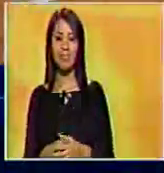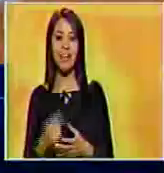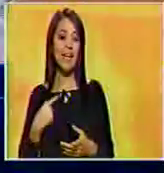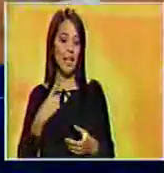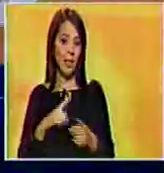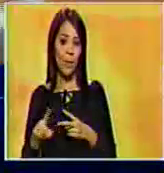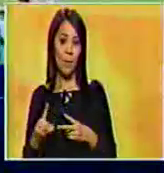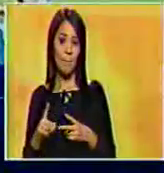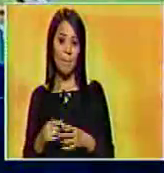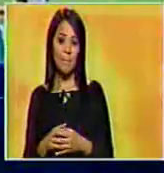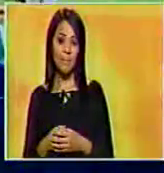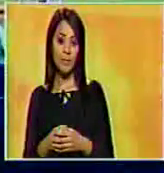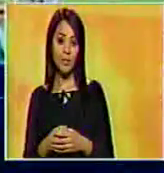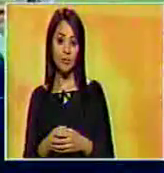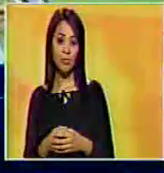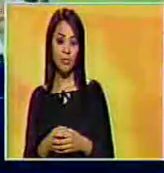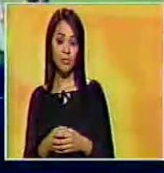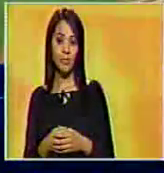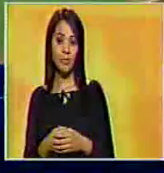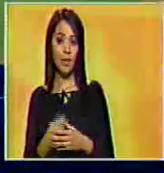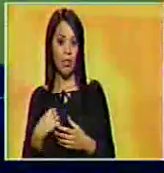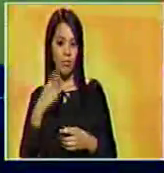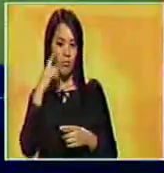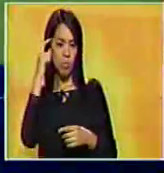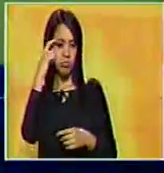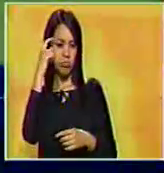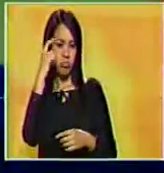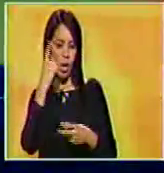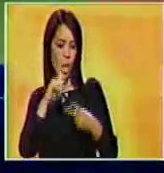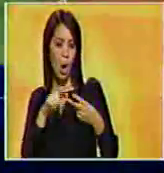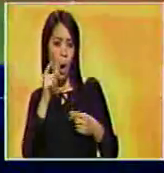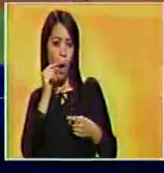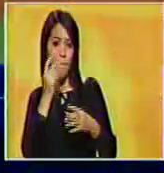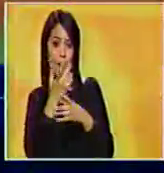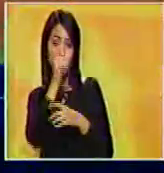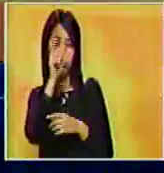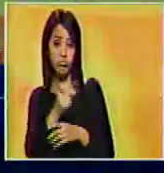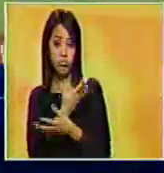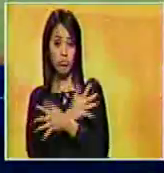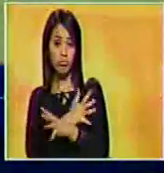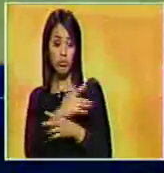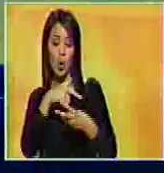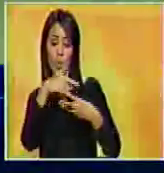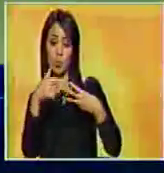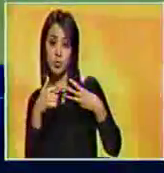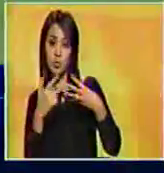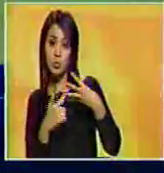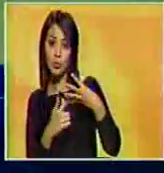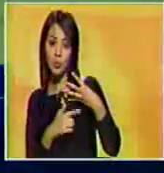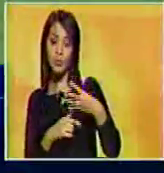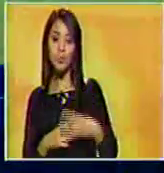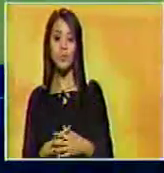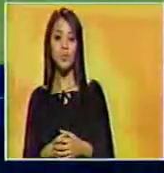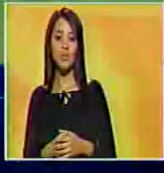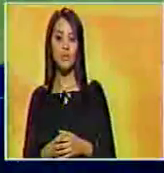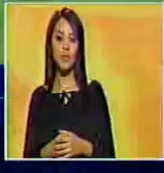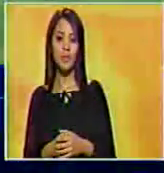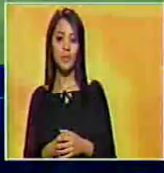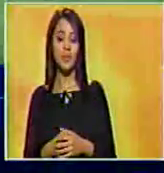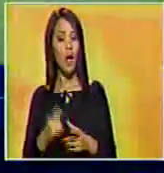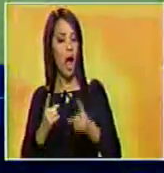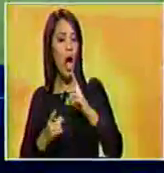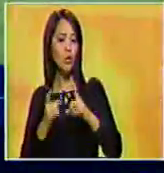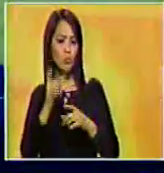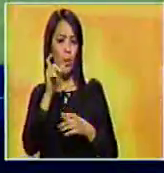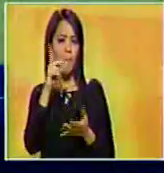un experimentado roster desde el primer día con Carlos Díaz, Daniel Mayora, Denis Ortega, Gabriel Noriega, son algunos de